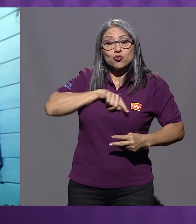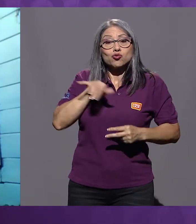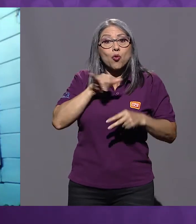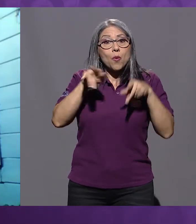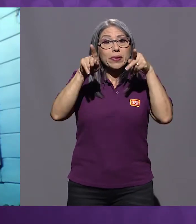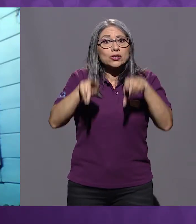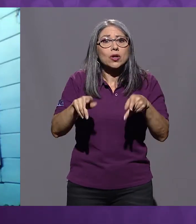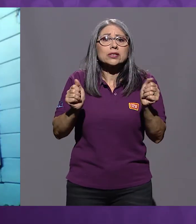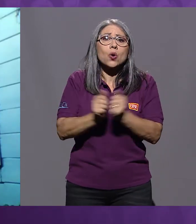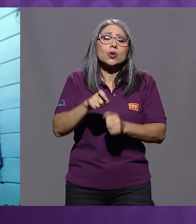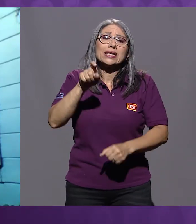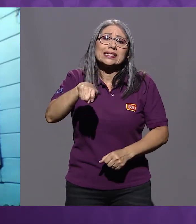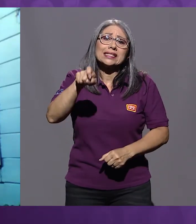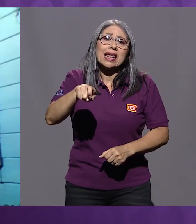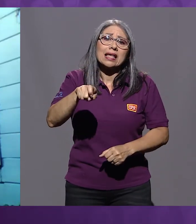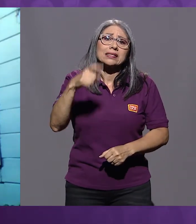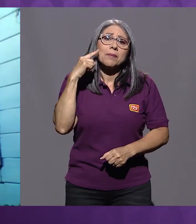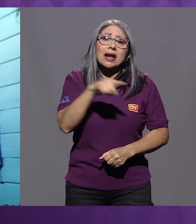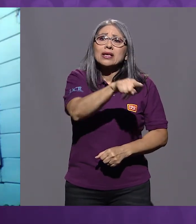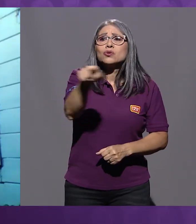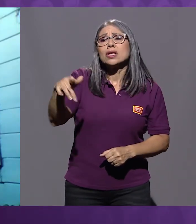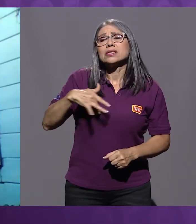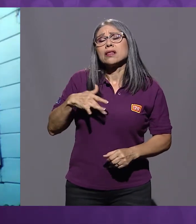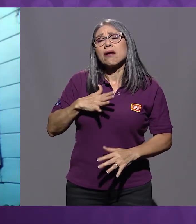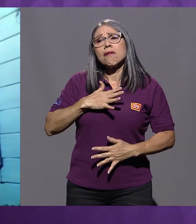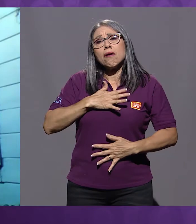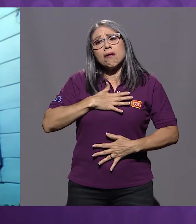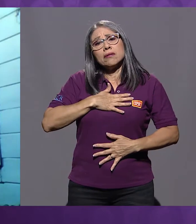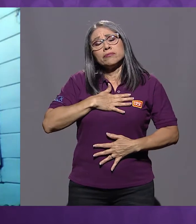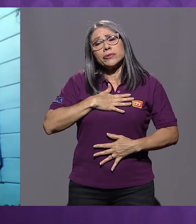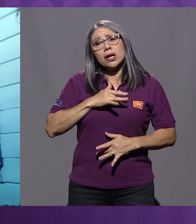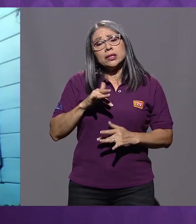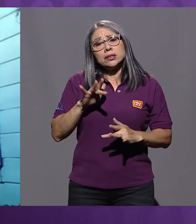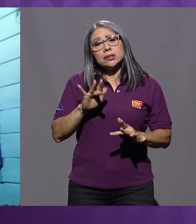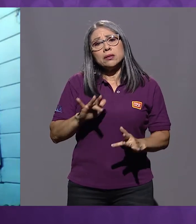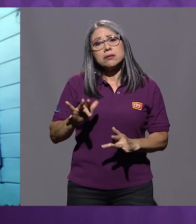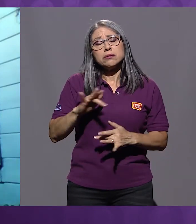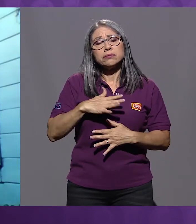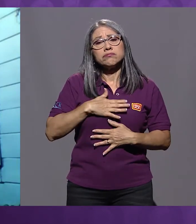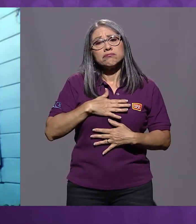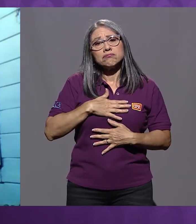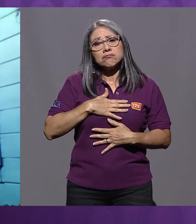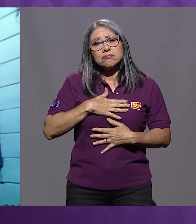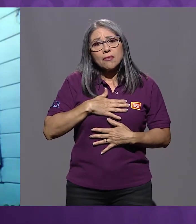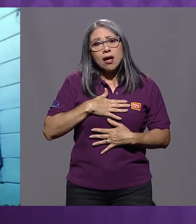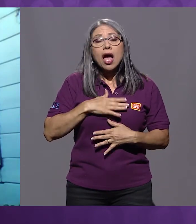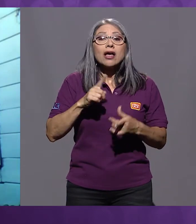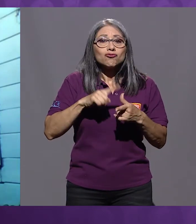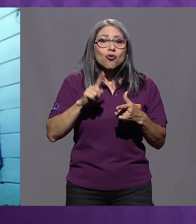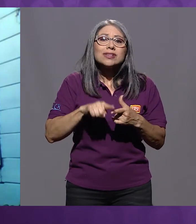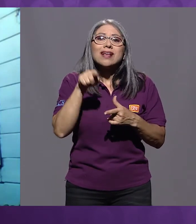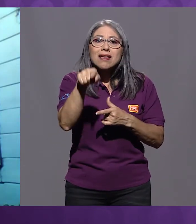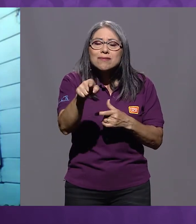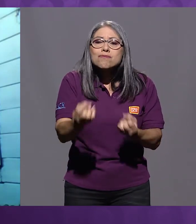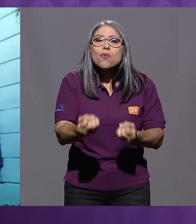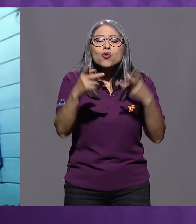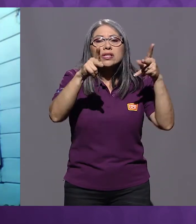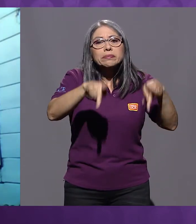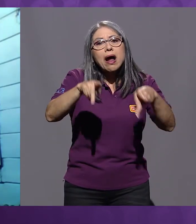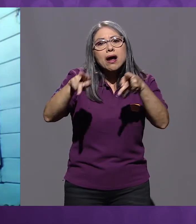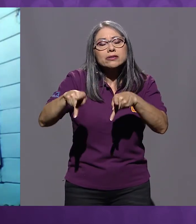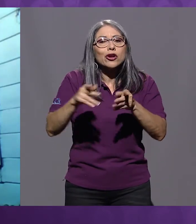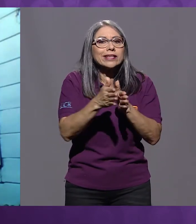cuales tenemos que dar muchísima lástima, y por ahí es donde desafortunadamente muchas de las personas también se han aprovechado de